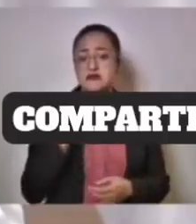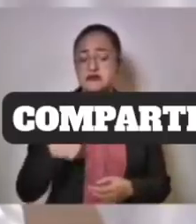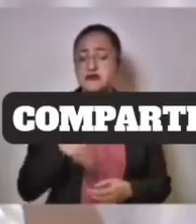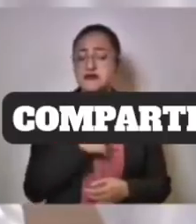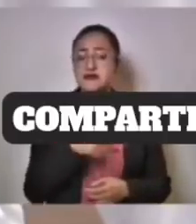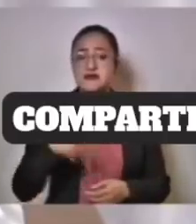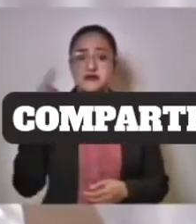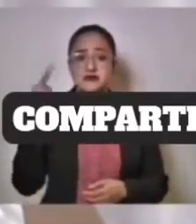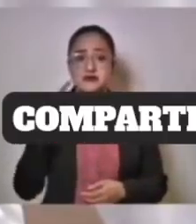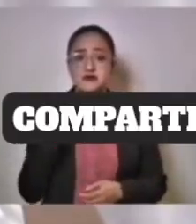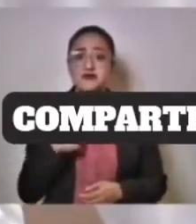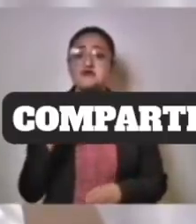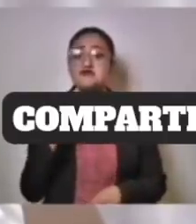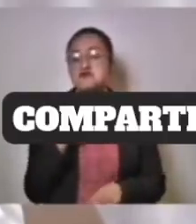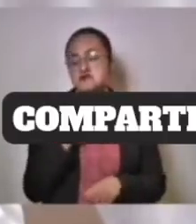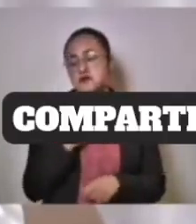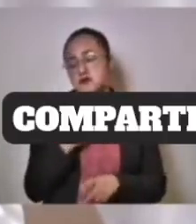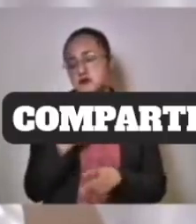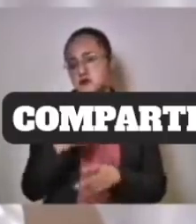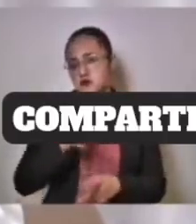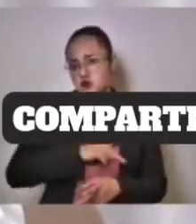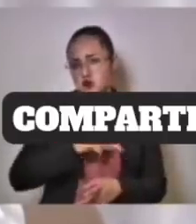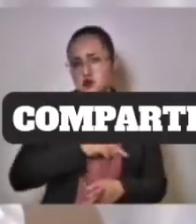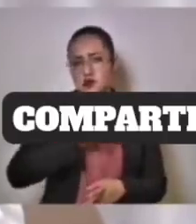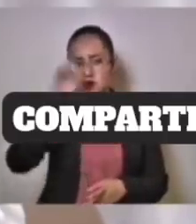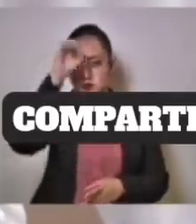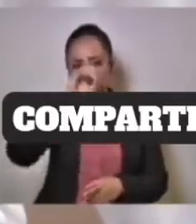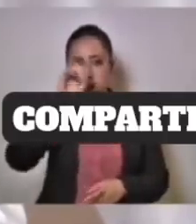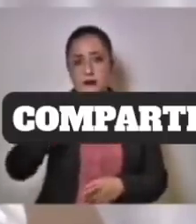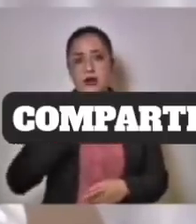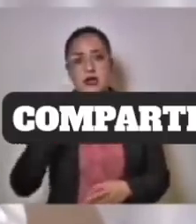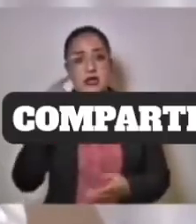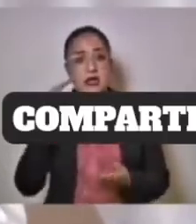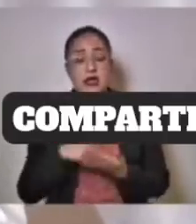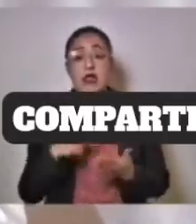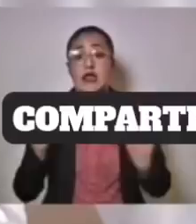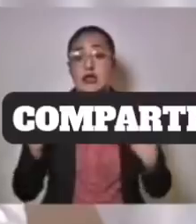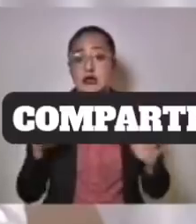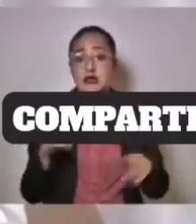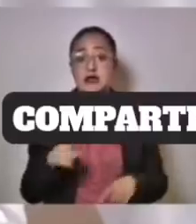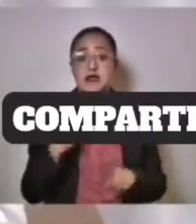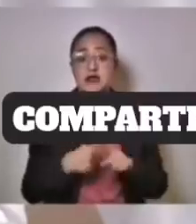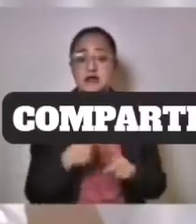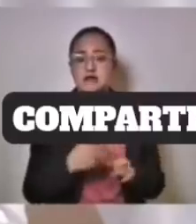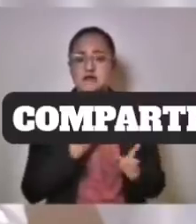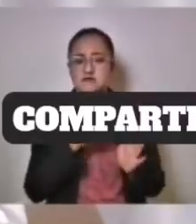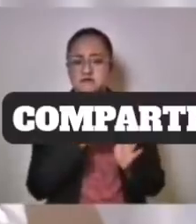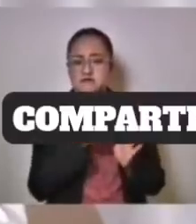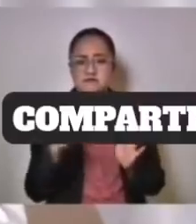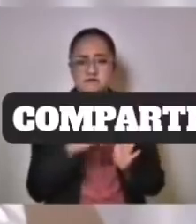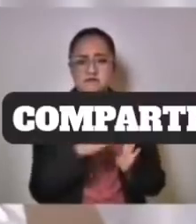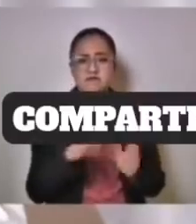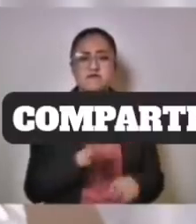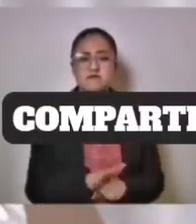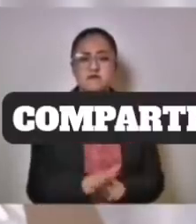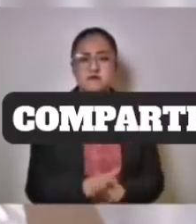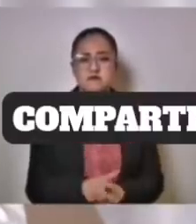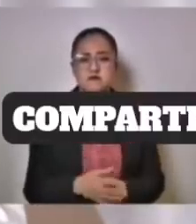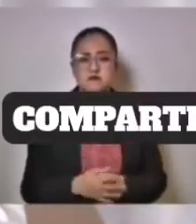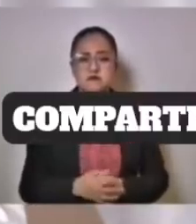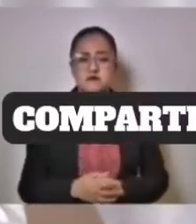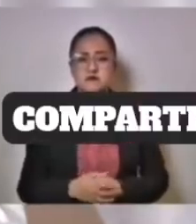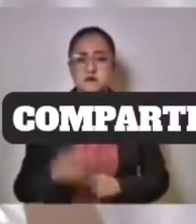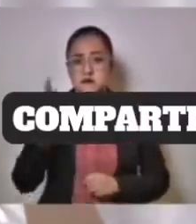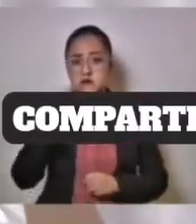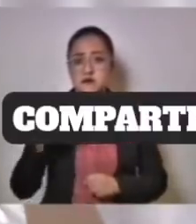Puebla emitiremos nuestra opinión, porque yo creo en las proyecciones que tenemos,